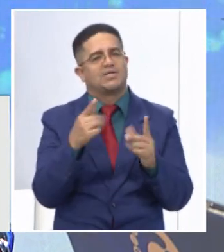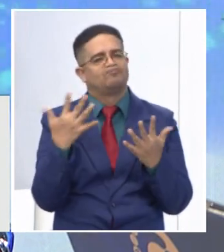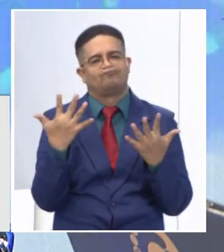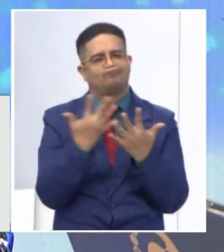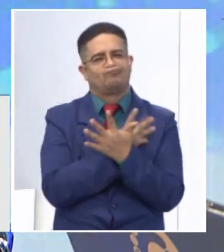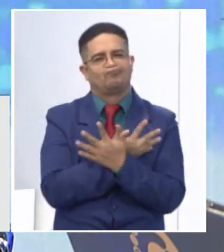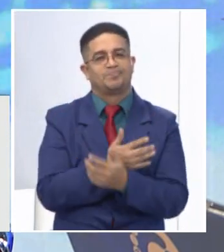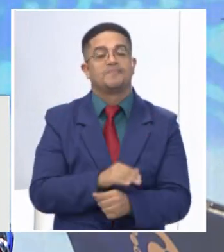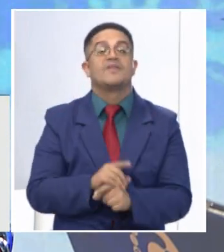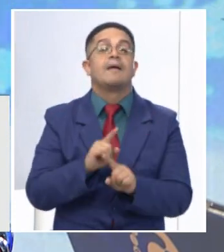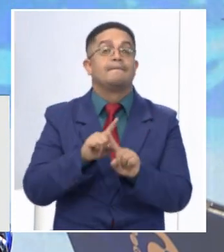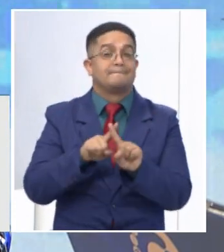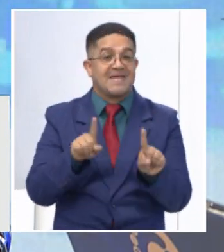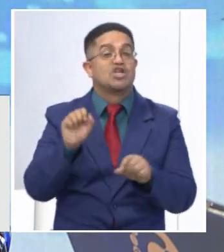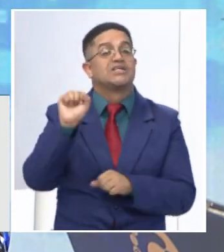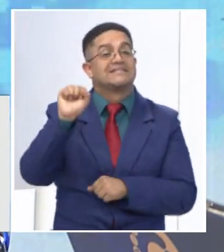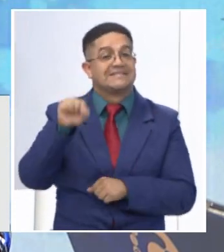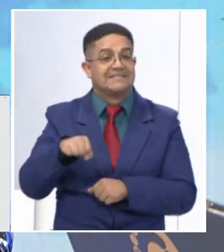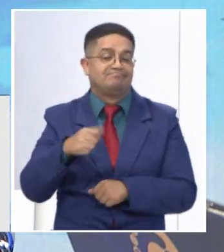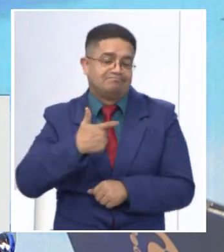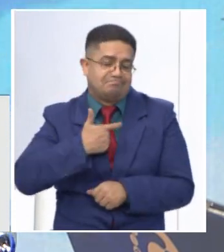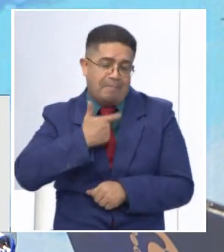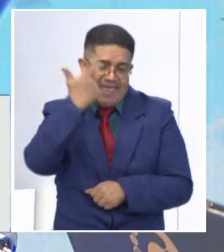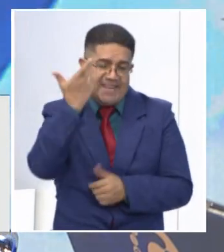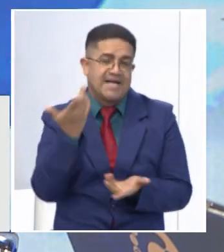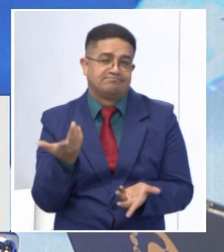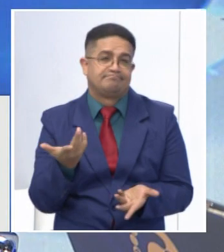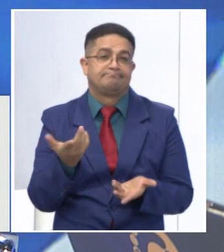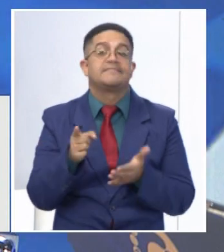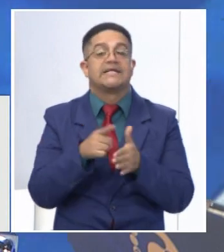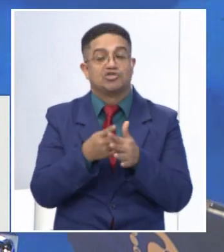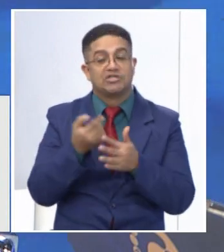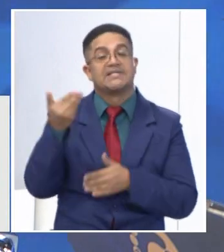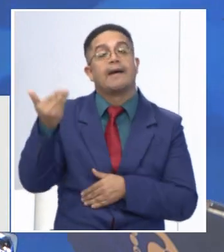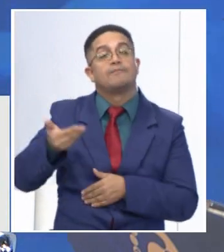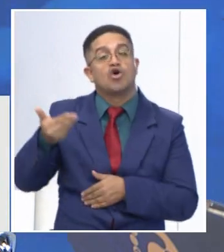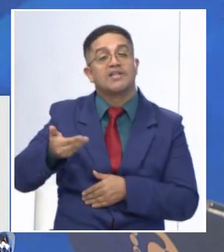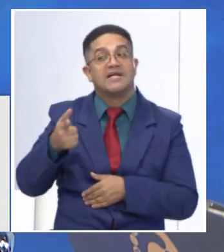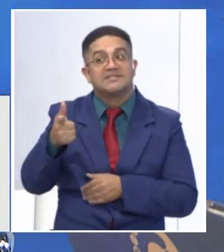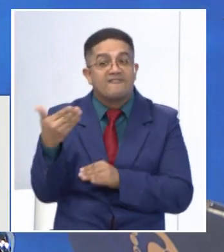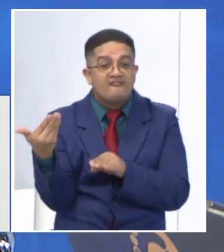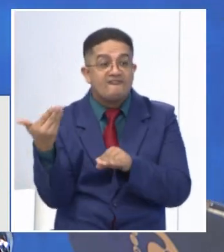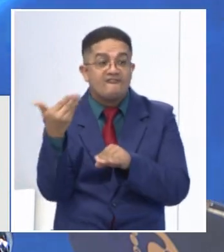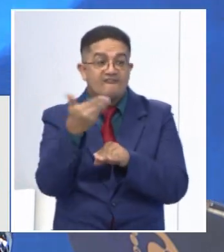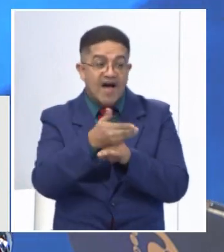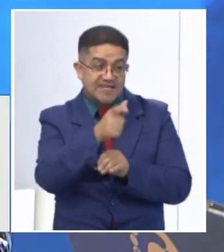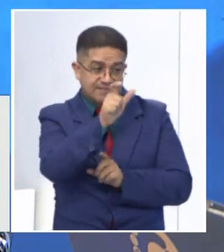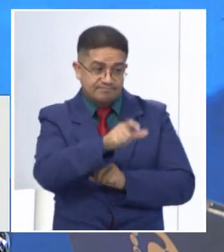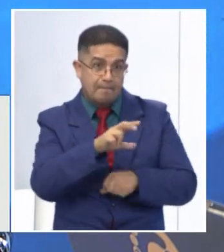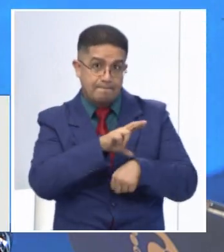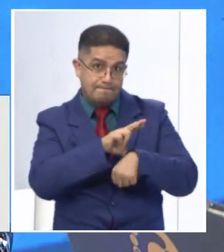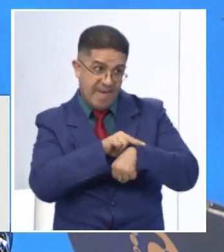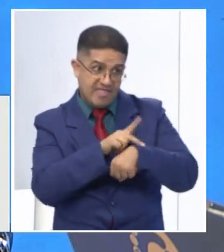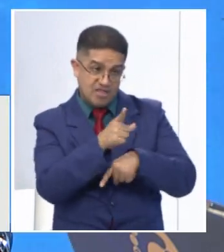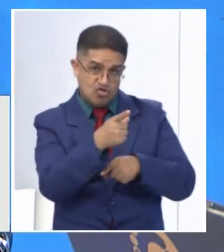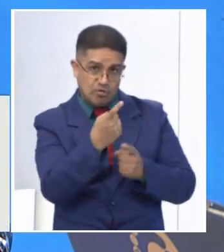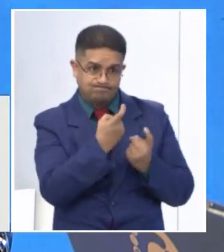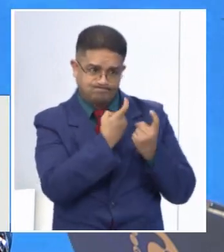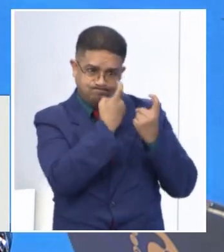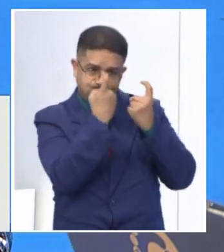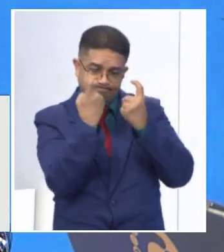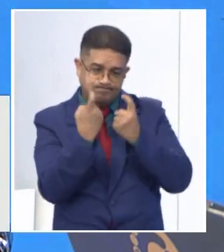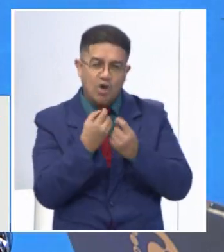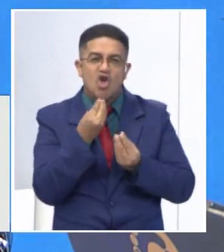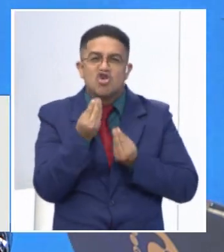forma tardía. Pero sí tiene que ver muchísimo con el tabú. Es importante que acudan a una consulta de coloproctología en donde se evalúe lo que es la dinámica del